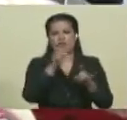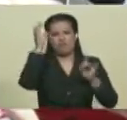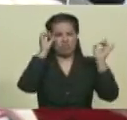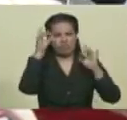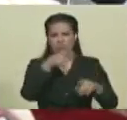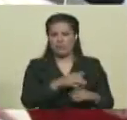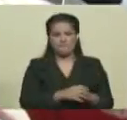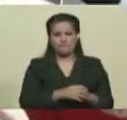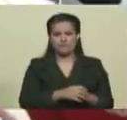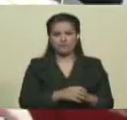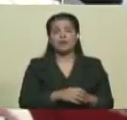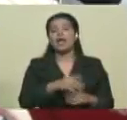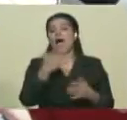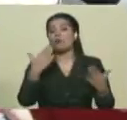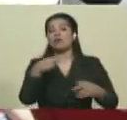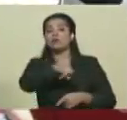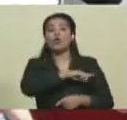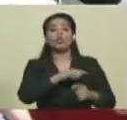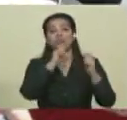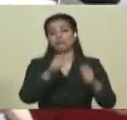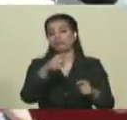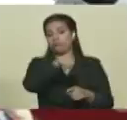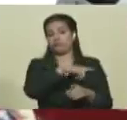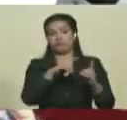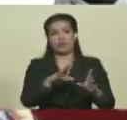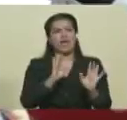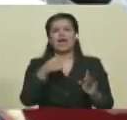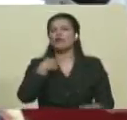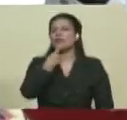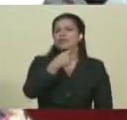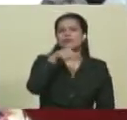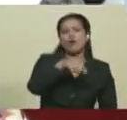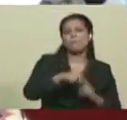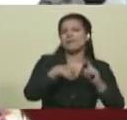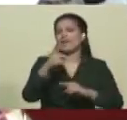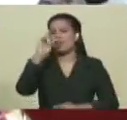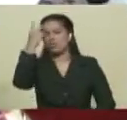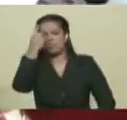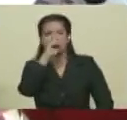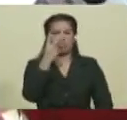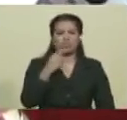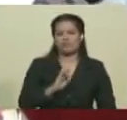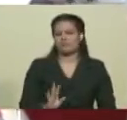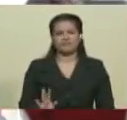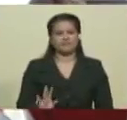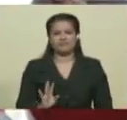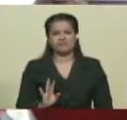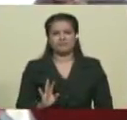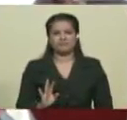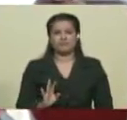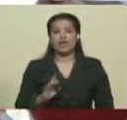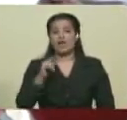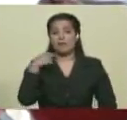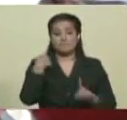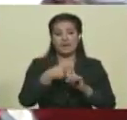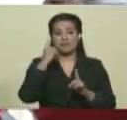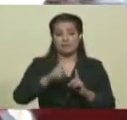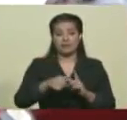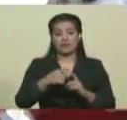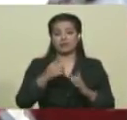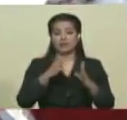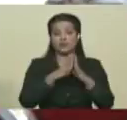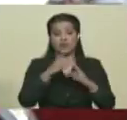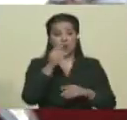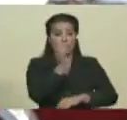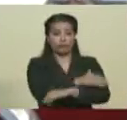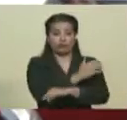les tocara uno que les toque, se va para allá a juramentar. Así son ellos, dicen una cosa hoy, mañana hacen otra. ¿Qué puede esperar la gente de la derecha si no esa